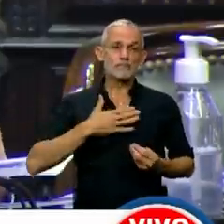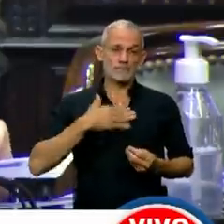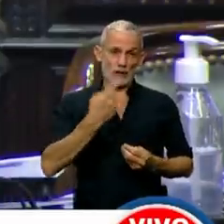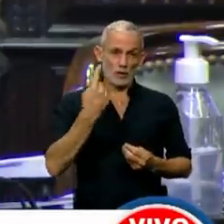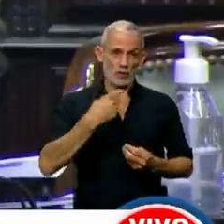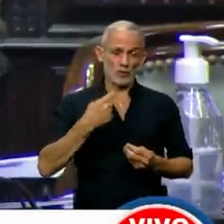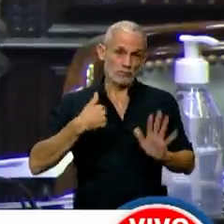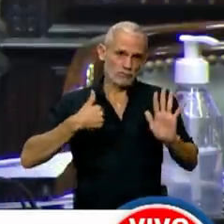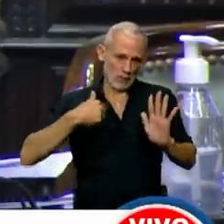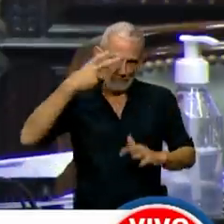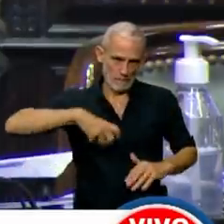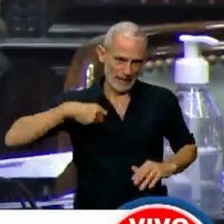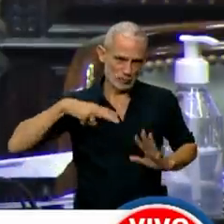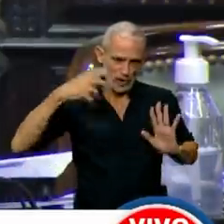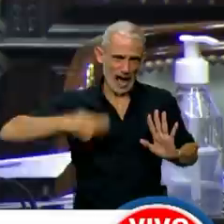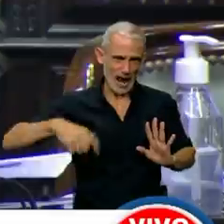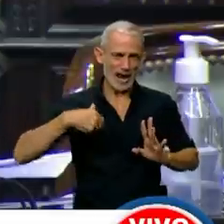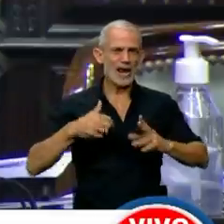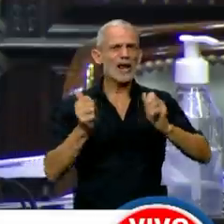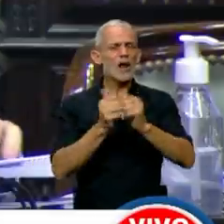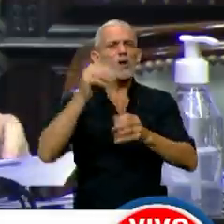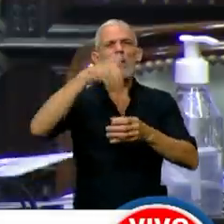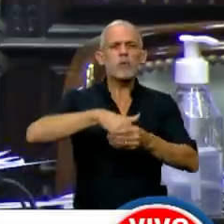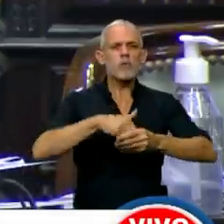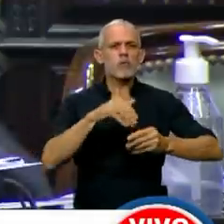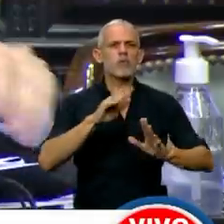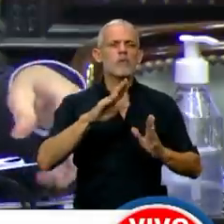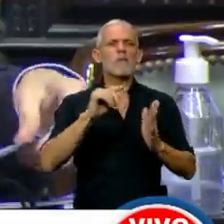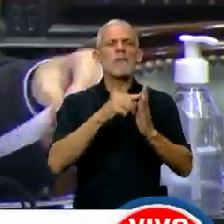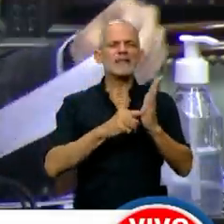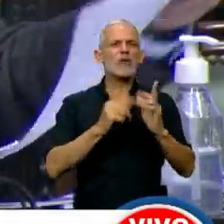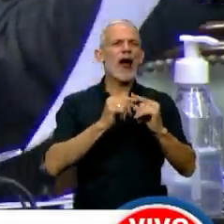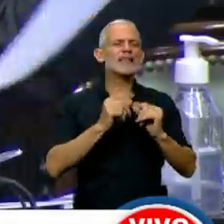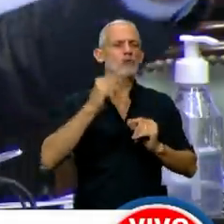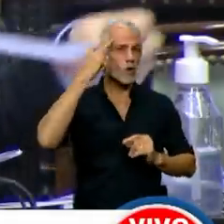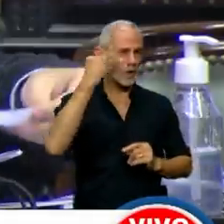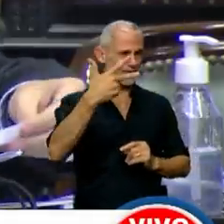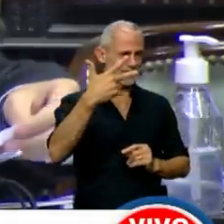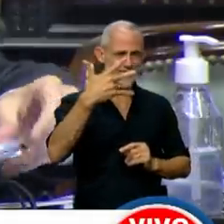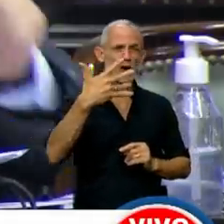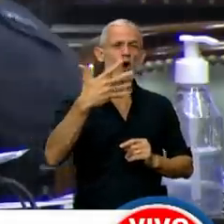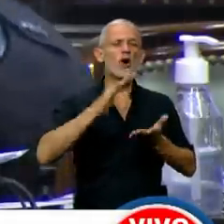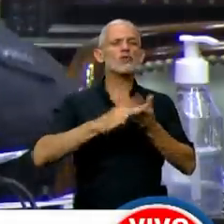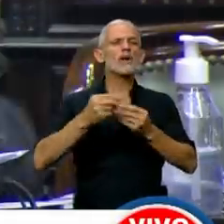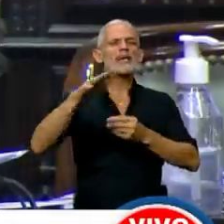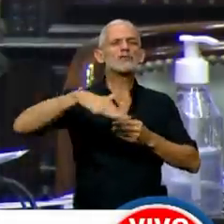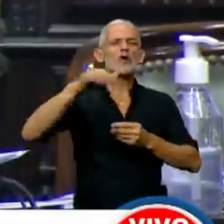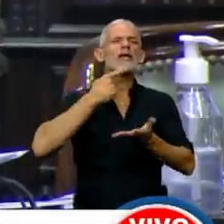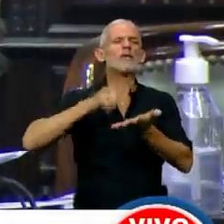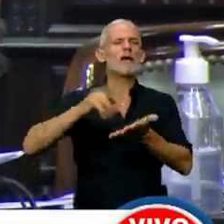en mi caso en lo personal el acompañamiento en particular del artículo 95 de la zona franca pero hacer